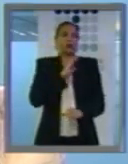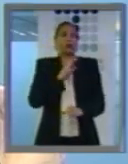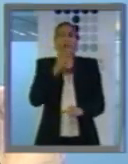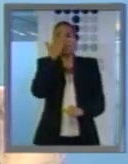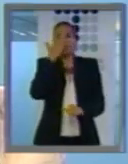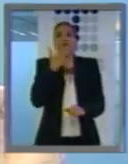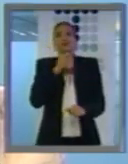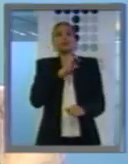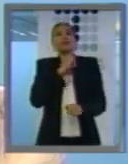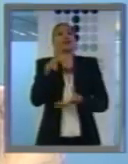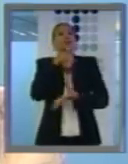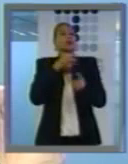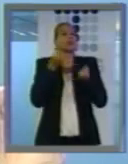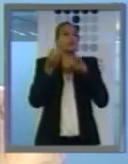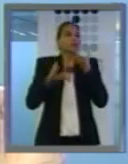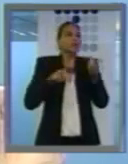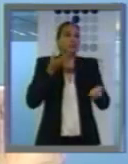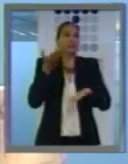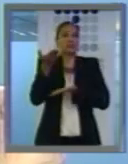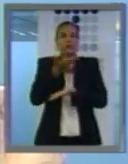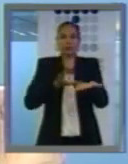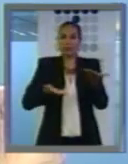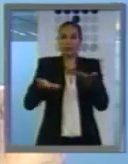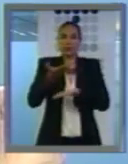capacidad de retroalimentación.